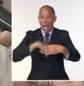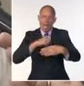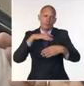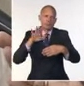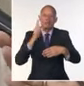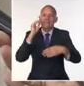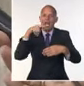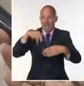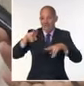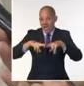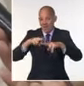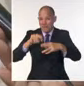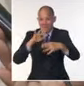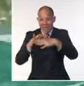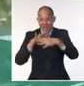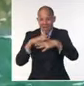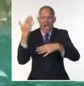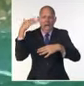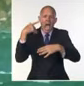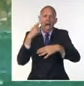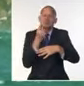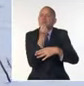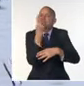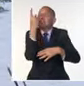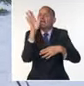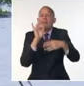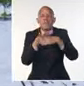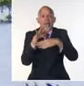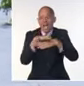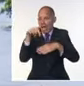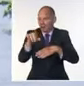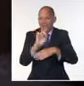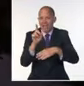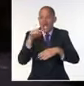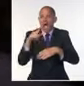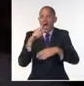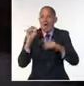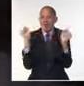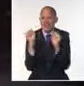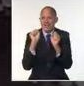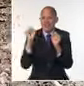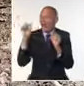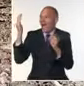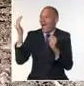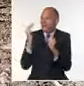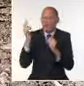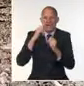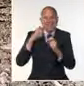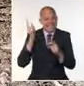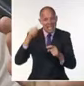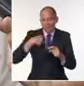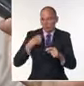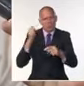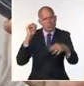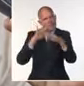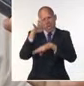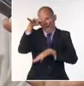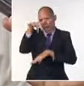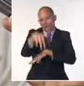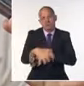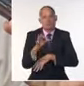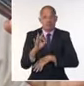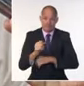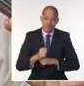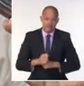malecón, que eran muy esporádicas, hoy con cualquier frente frío hay penetraciones en mar. Tenemos cómo cooperar y cómo buscar financiamiento,